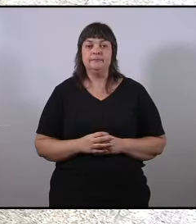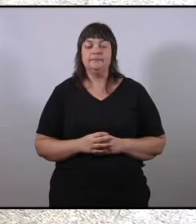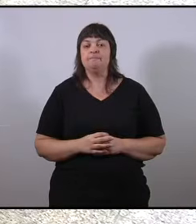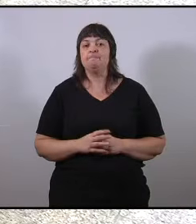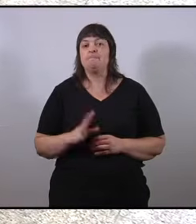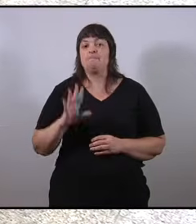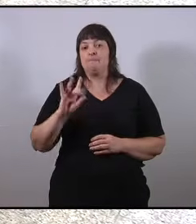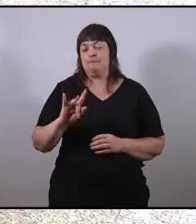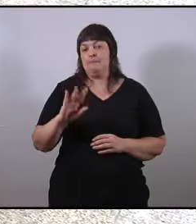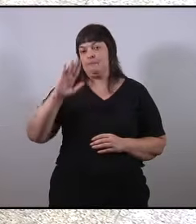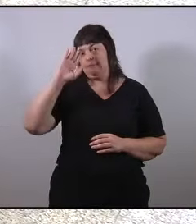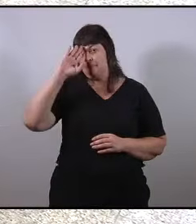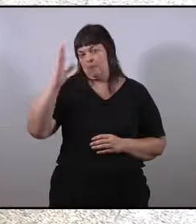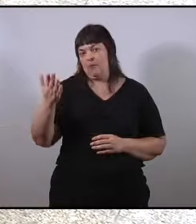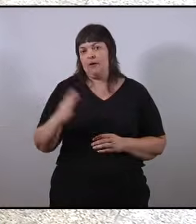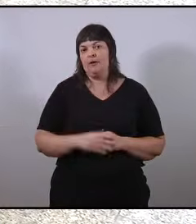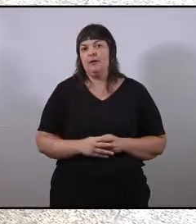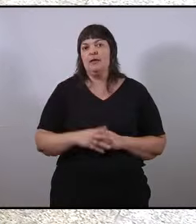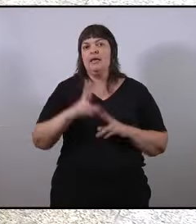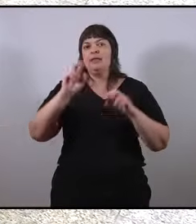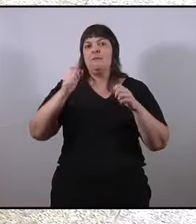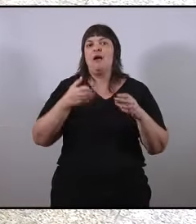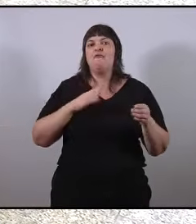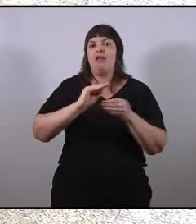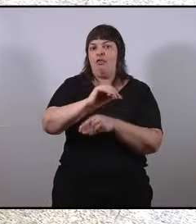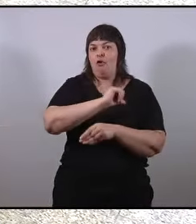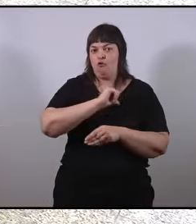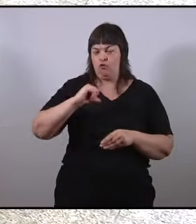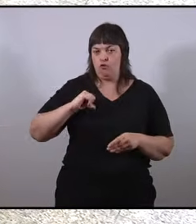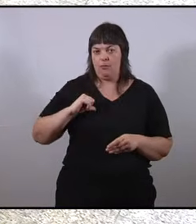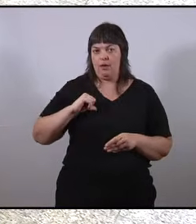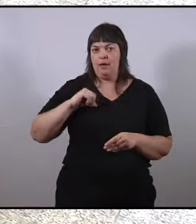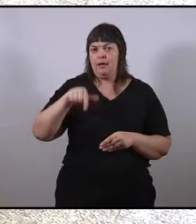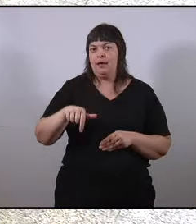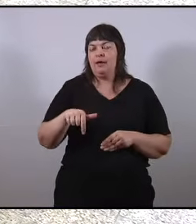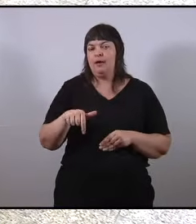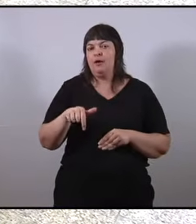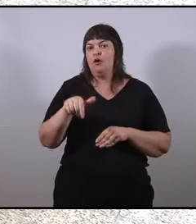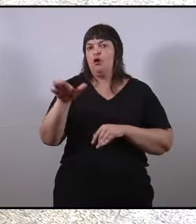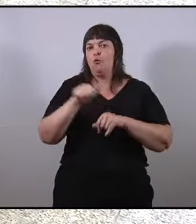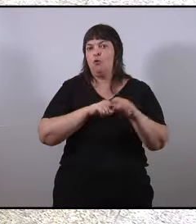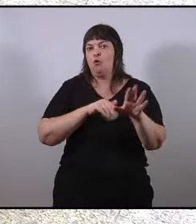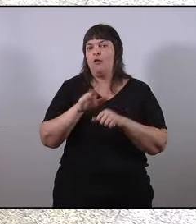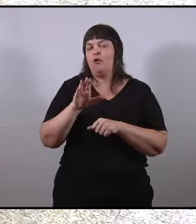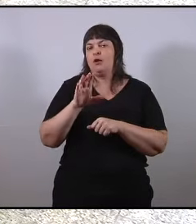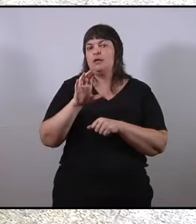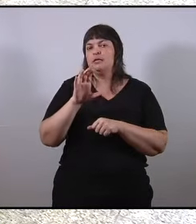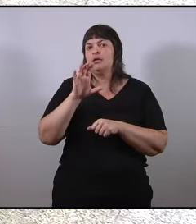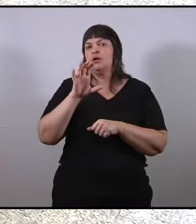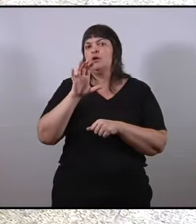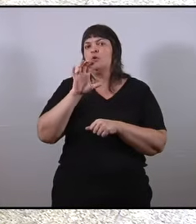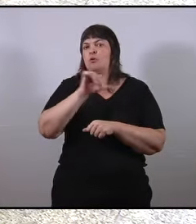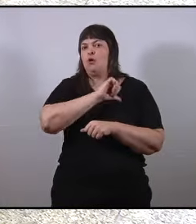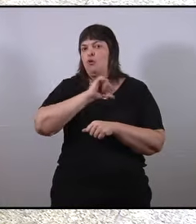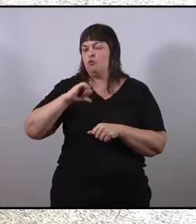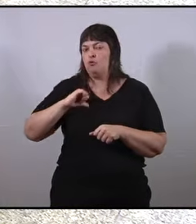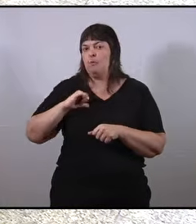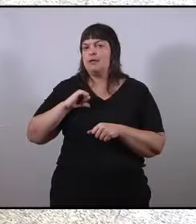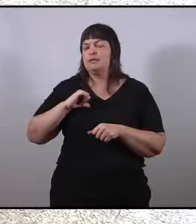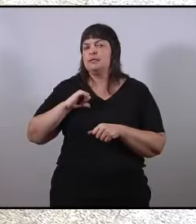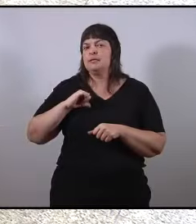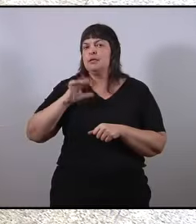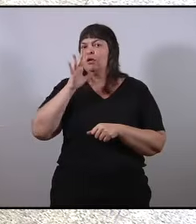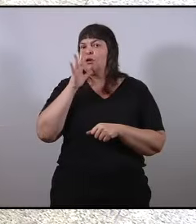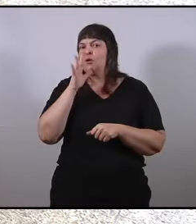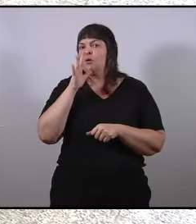Sí, sobre financiación autonómica, Hacienda está convocando a las distintas comunidades autónomas para